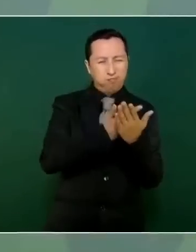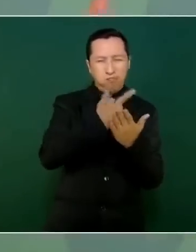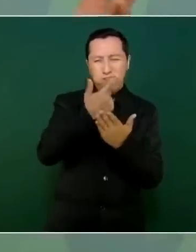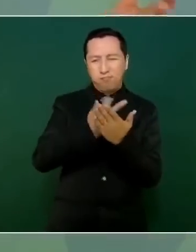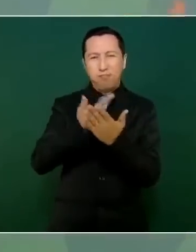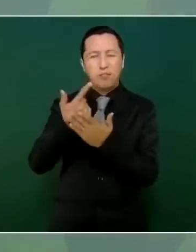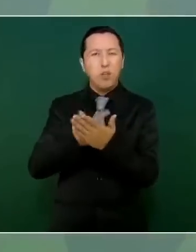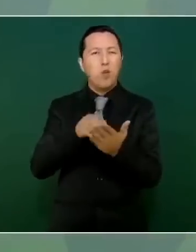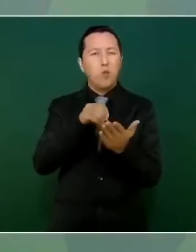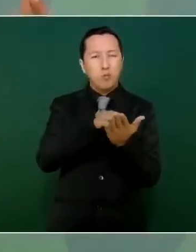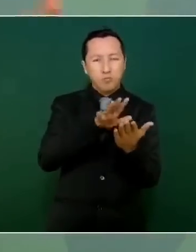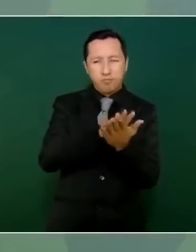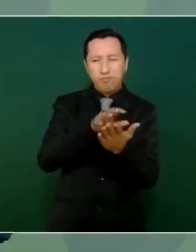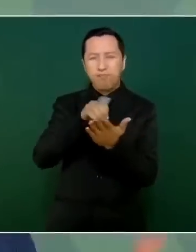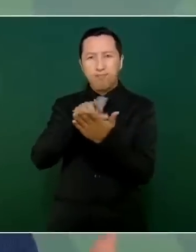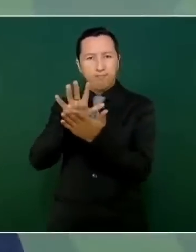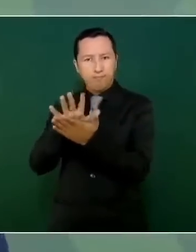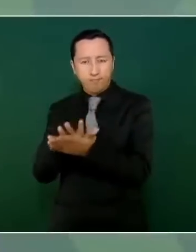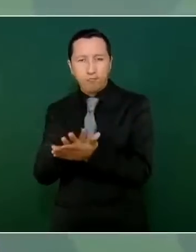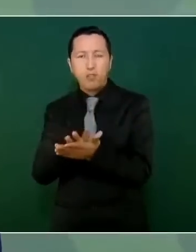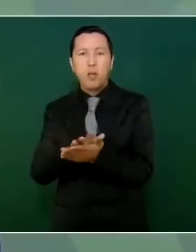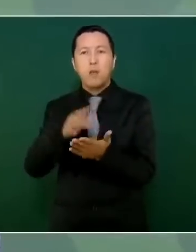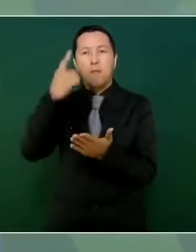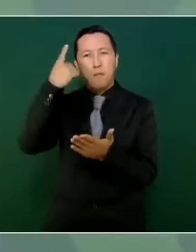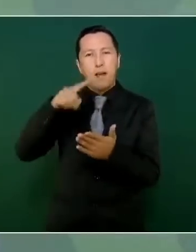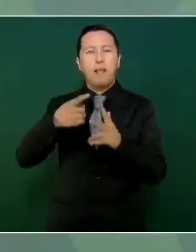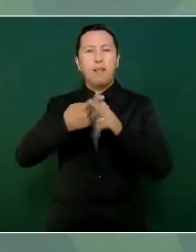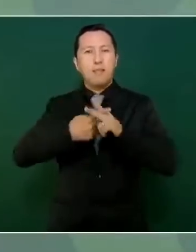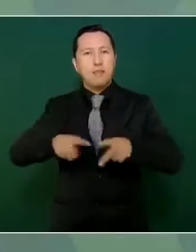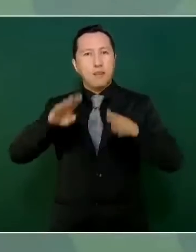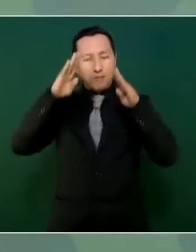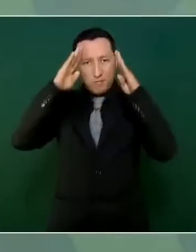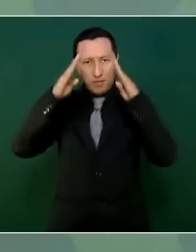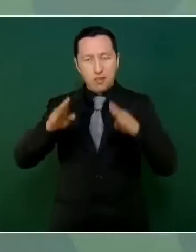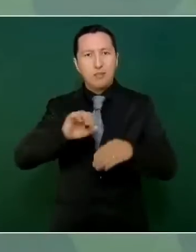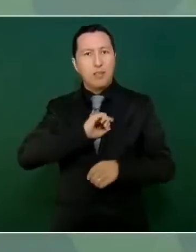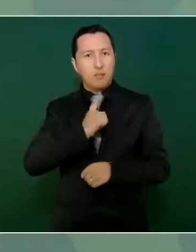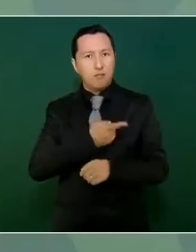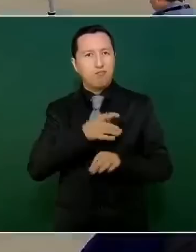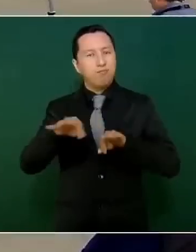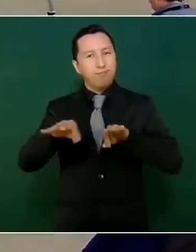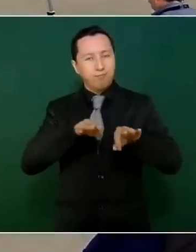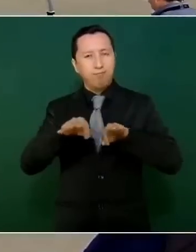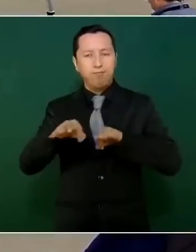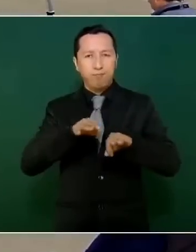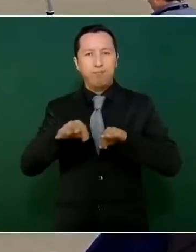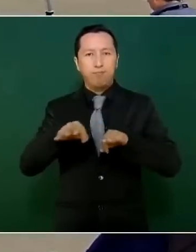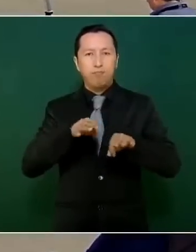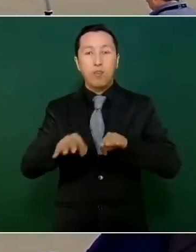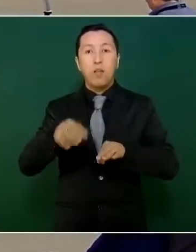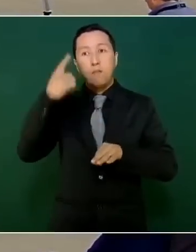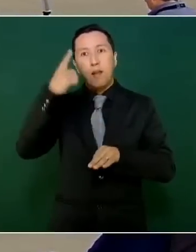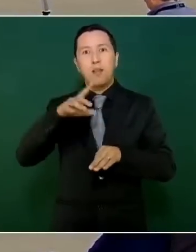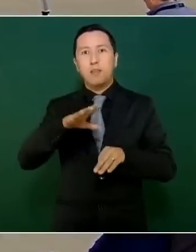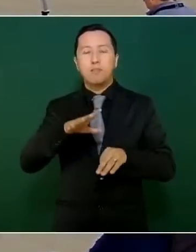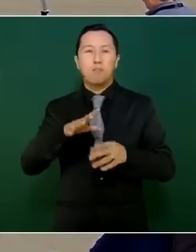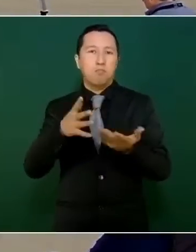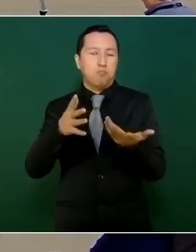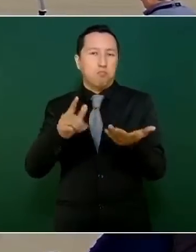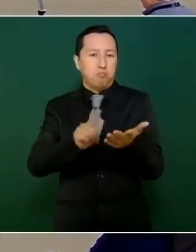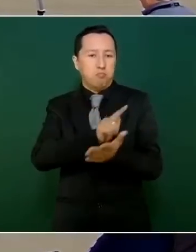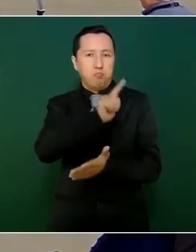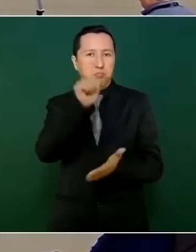pensando en que teníamos que garantizar el derecho a la salud al pueblo de México, como lo establece la